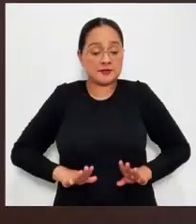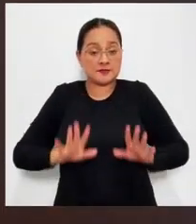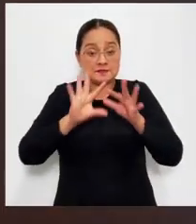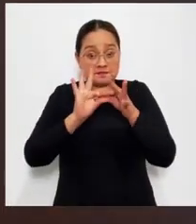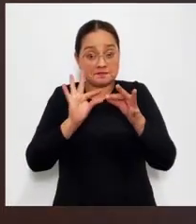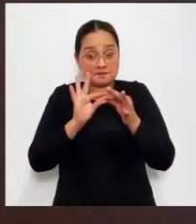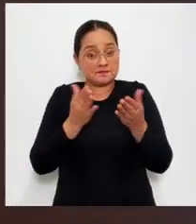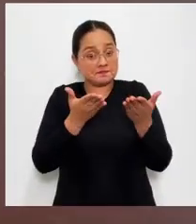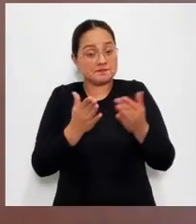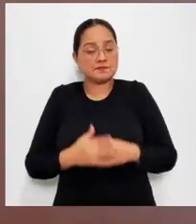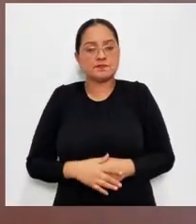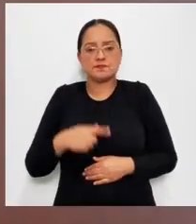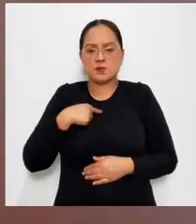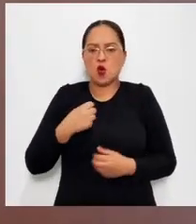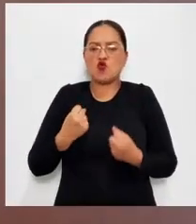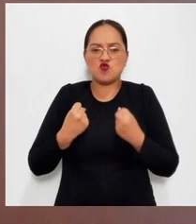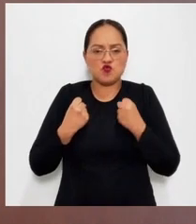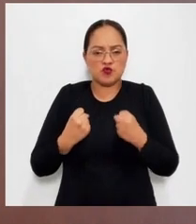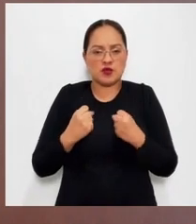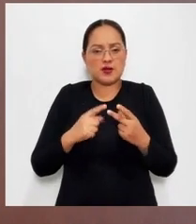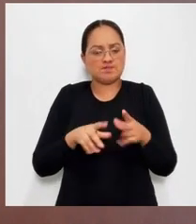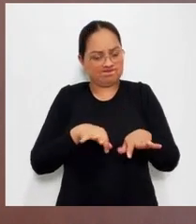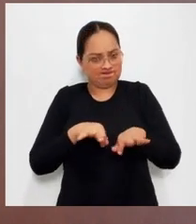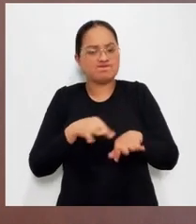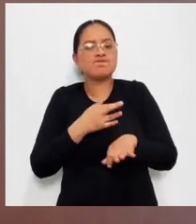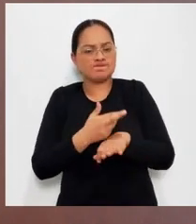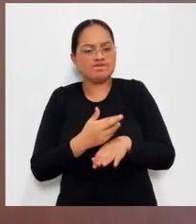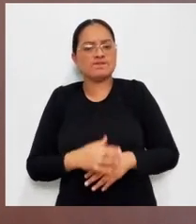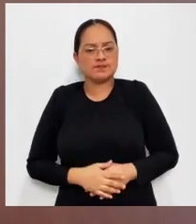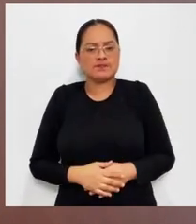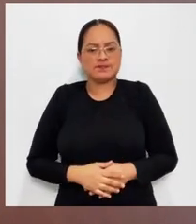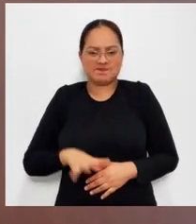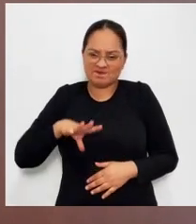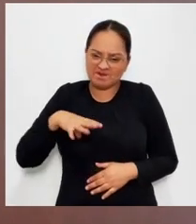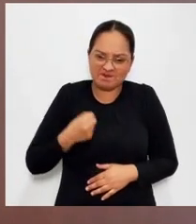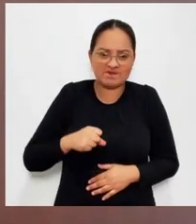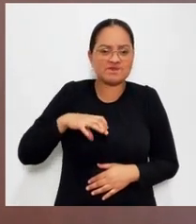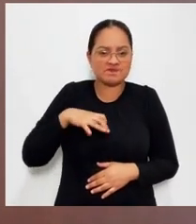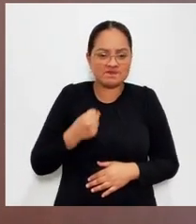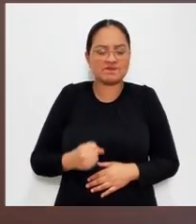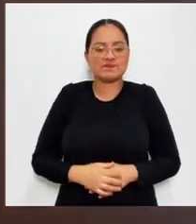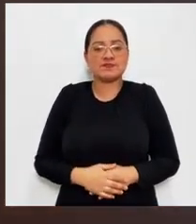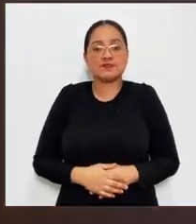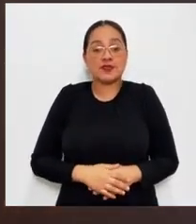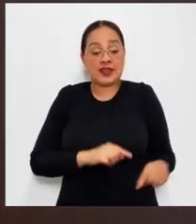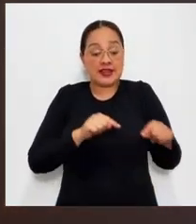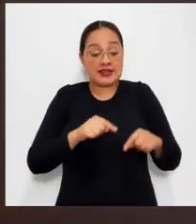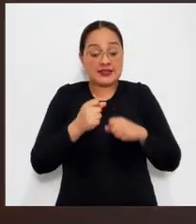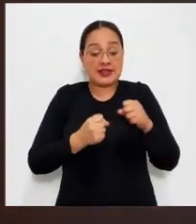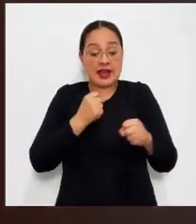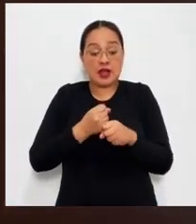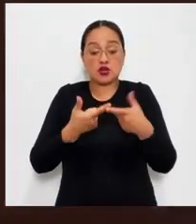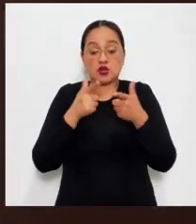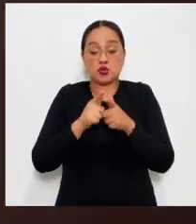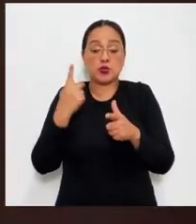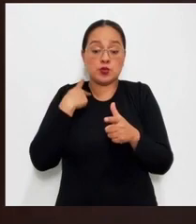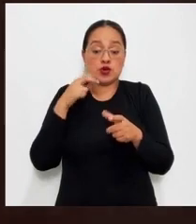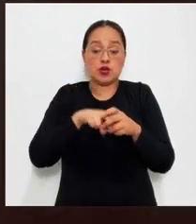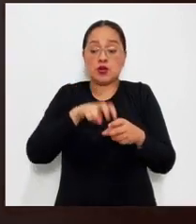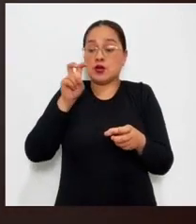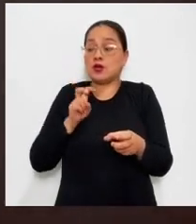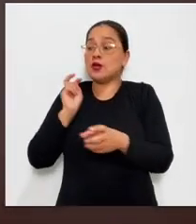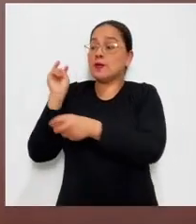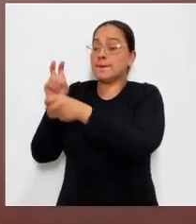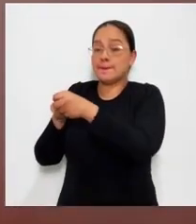Descríbete en 3 palabras. Una mujer fuerte, trabajadora, luchona. Este año cambiaste de bancada. ¿Cuál